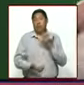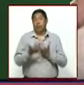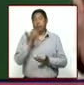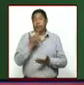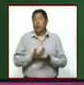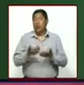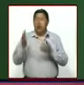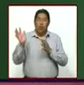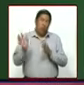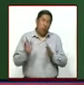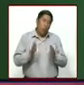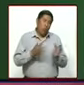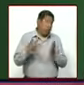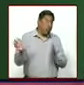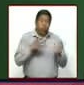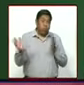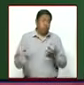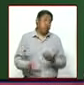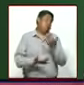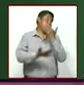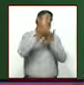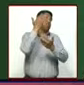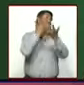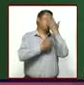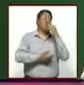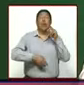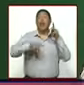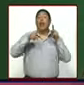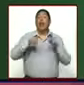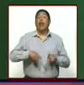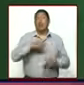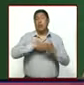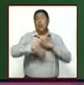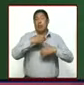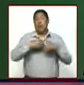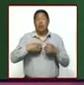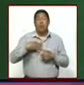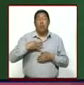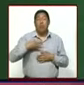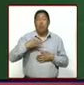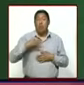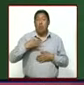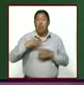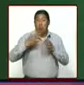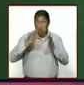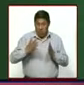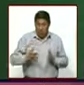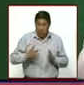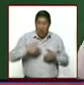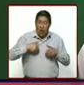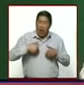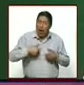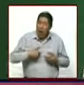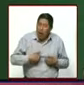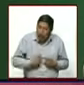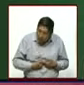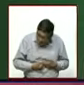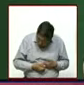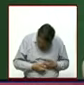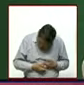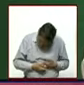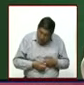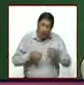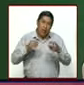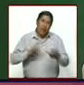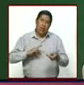increíble. El viento no colabora y la gente está desesperada. Bomberos cansadísimos, muchos se han ido ya. Están entrando nuevas cuadrillas